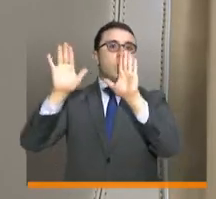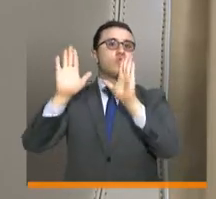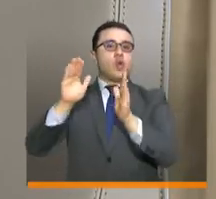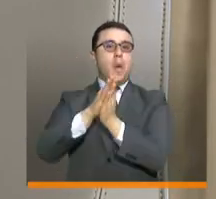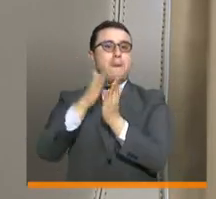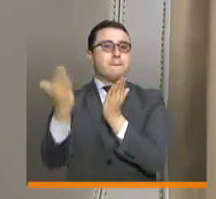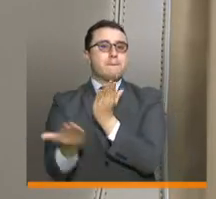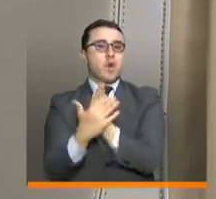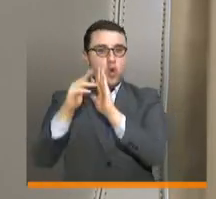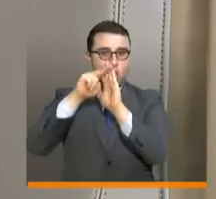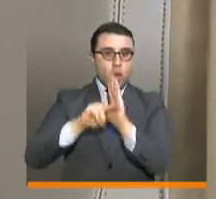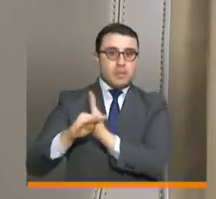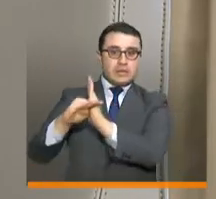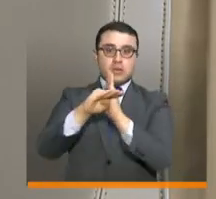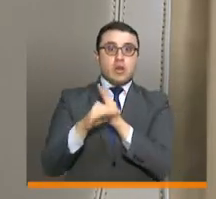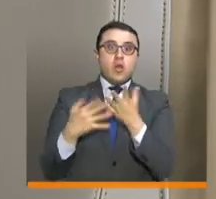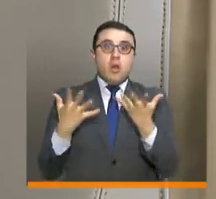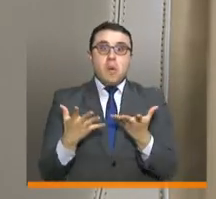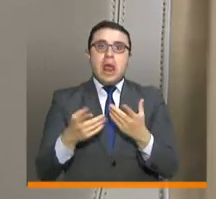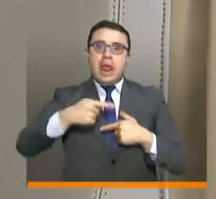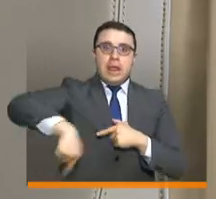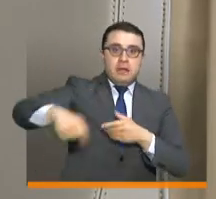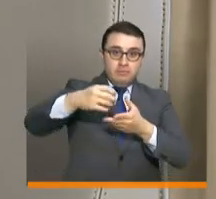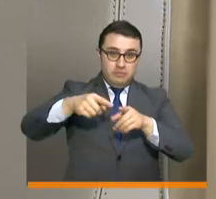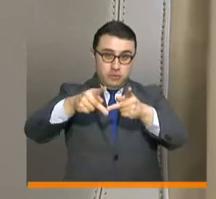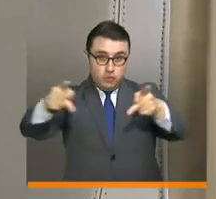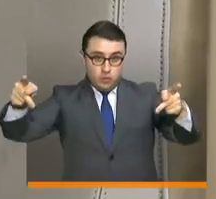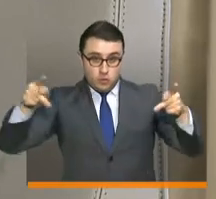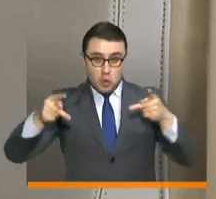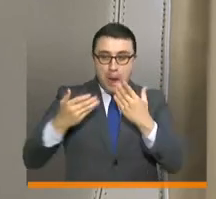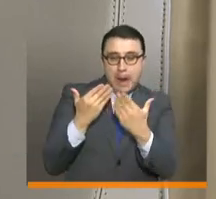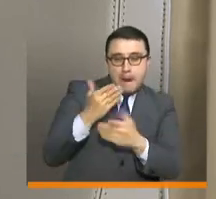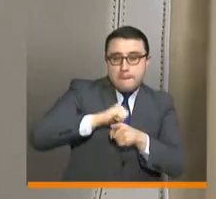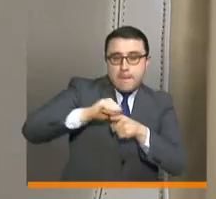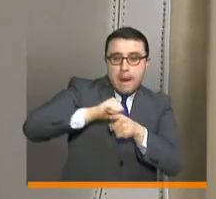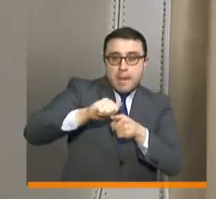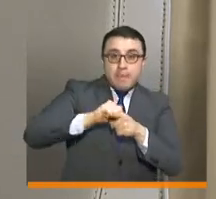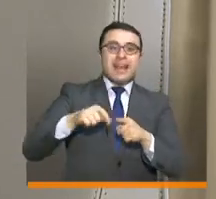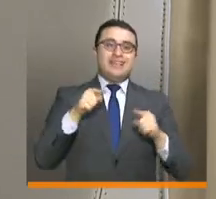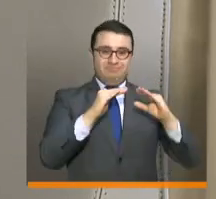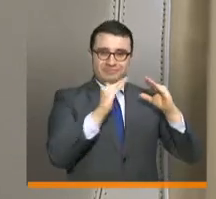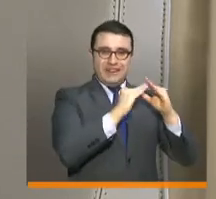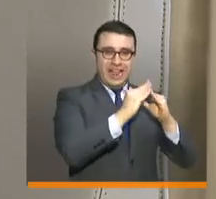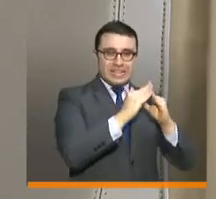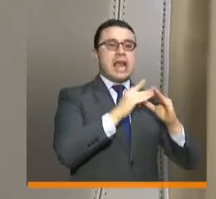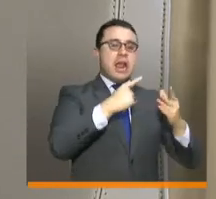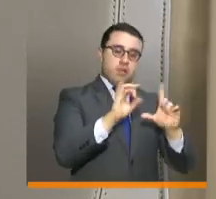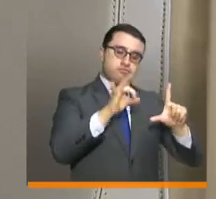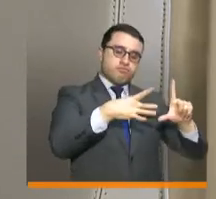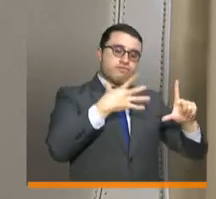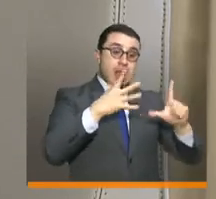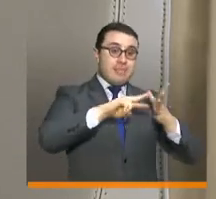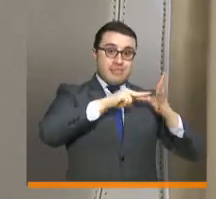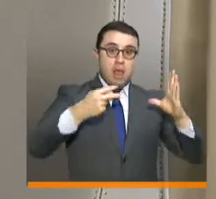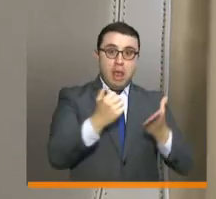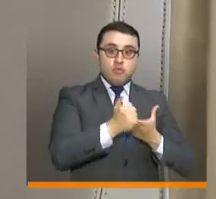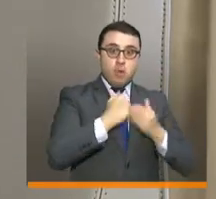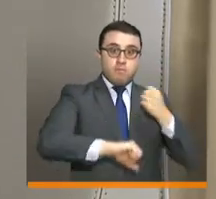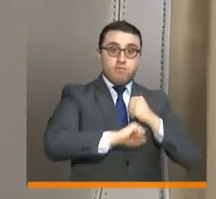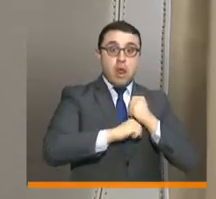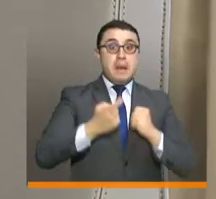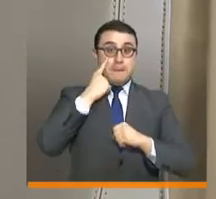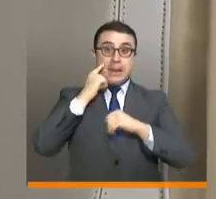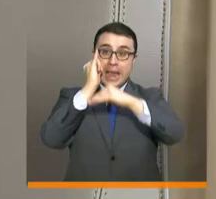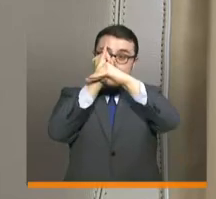bioseguridad, la realización de laboratorios de práctica que complementan todo el trabajo que hacen en casa y con el apoyo de mediación de tecnología. Miremos hoy